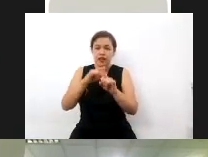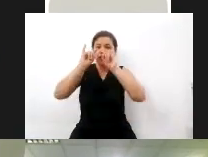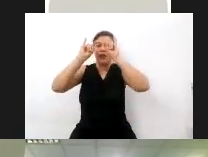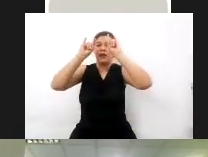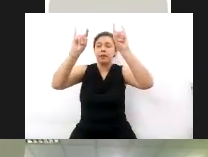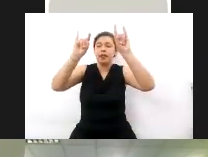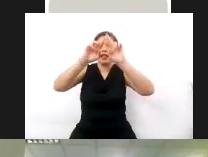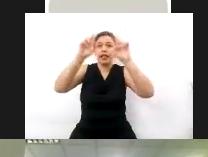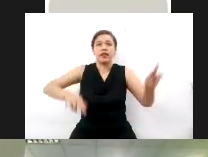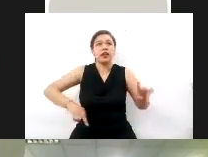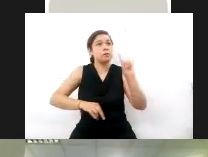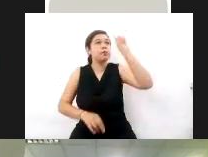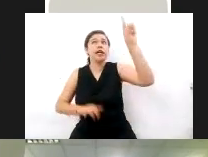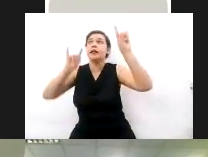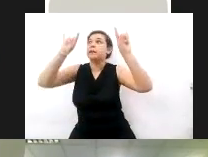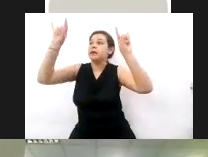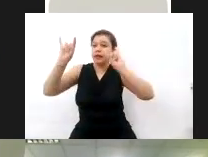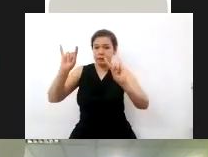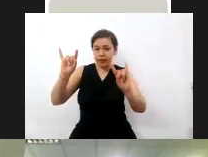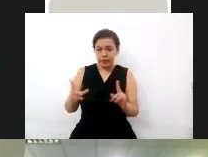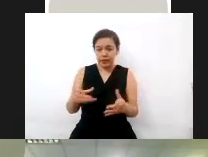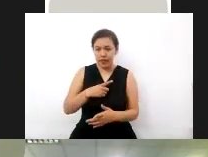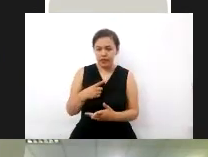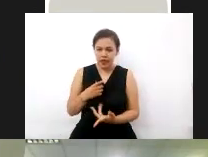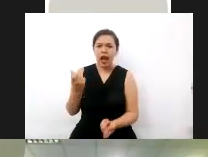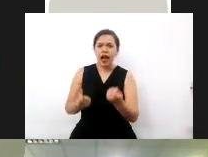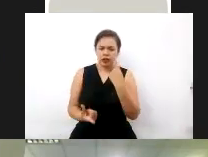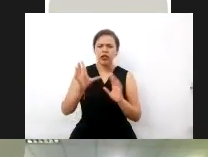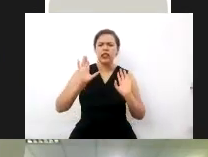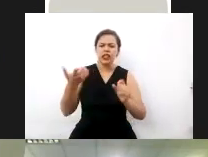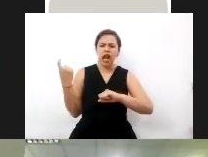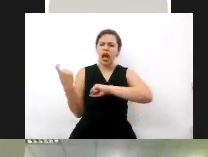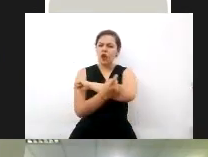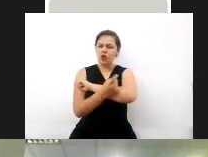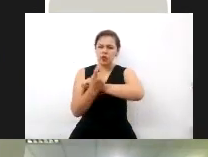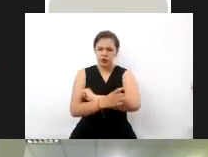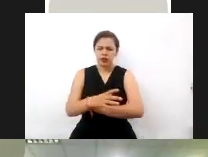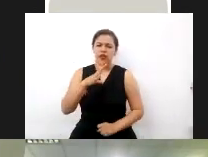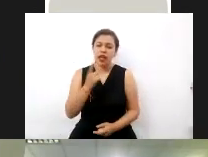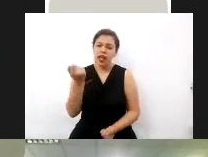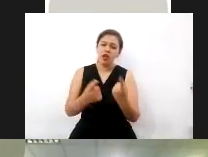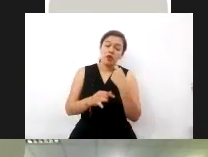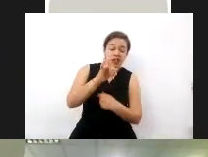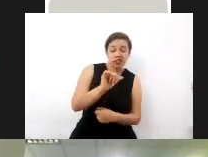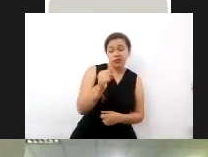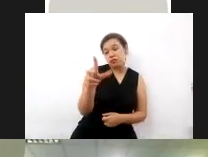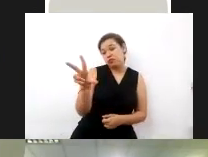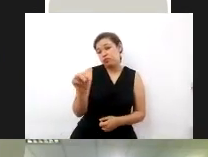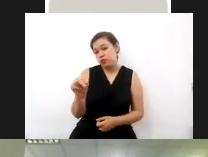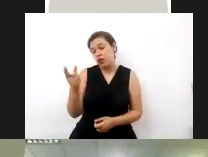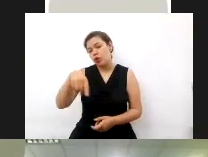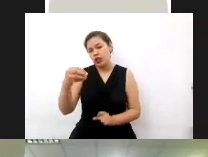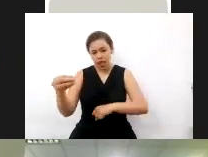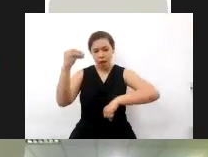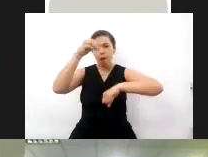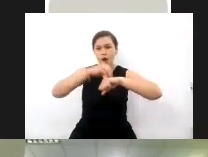refrigeradores. Los refrigeradores, algunos ya cuentan con termómetro, pero algunos no. Entonces, ustedes tienen que adicionar